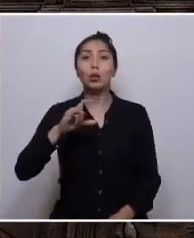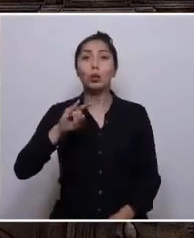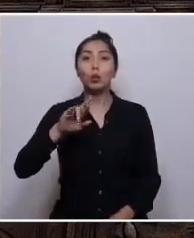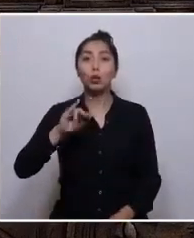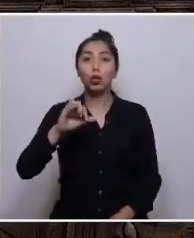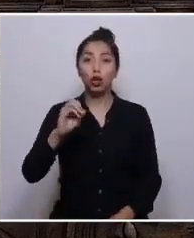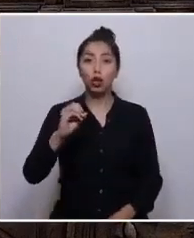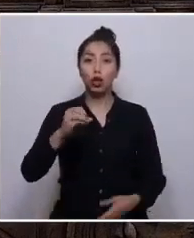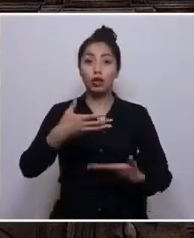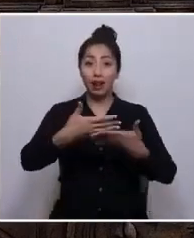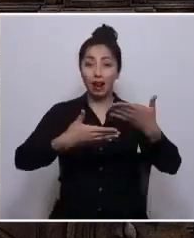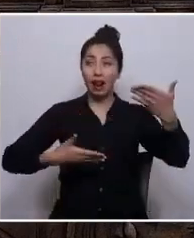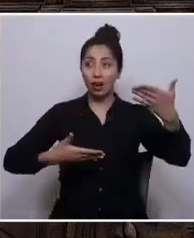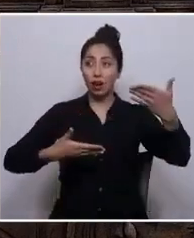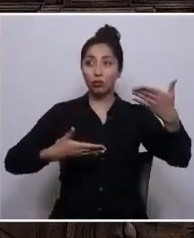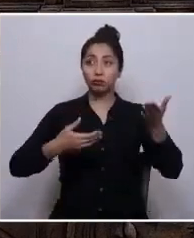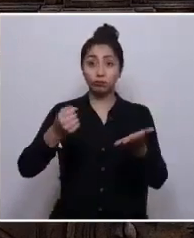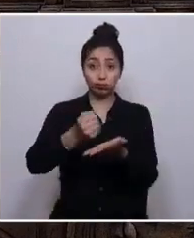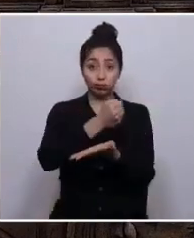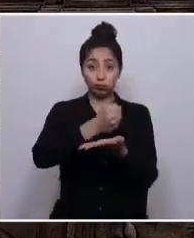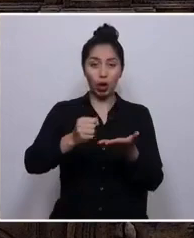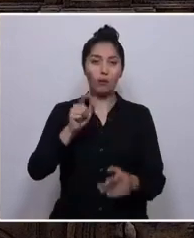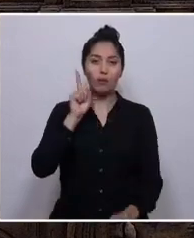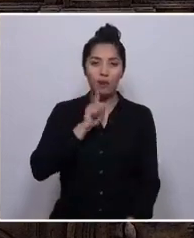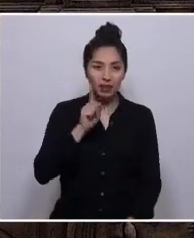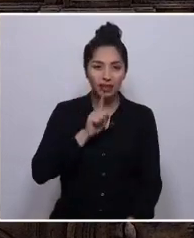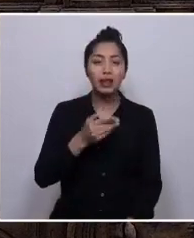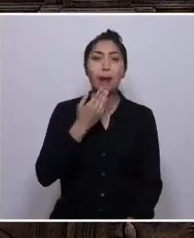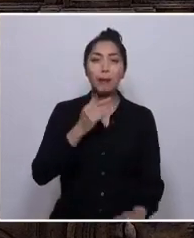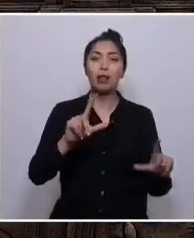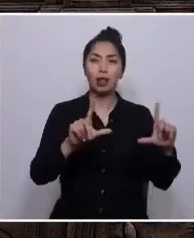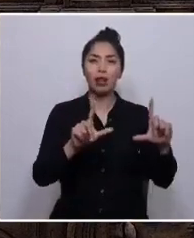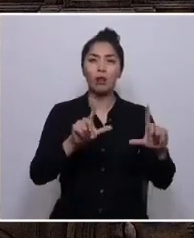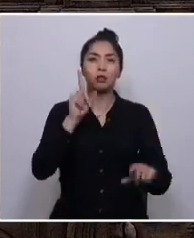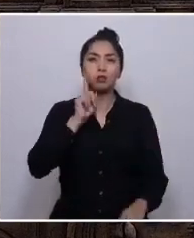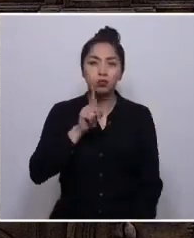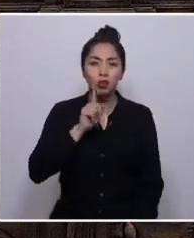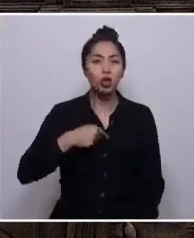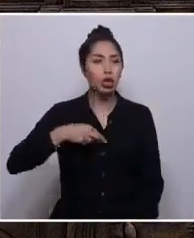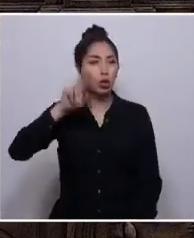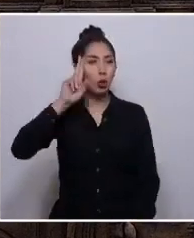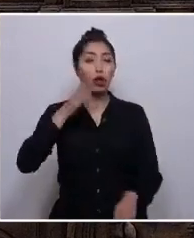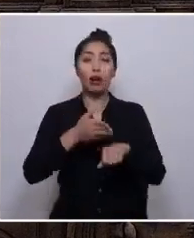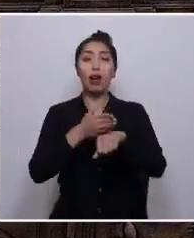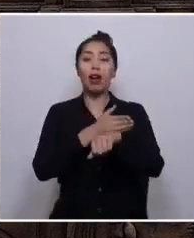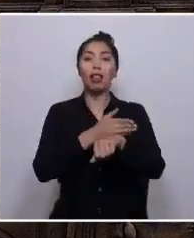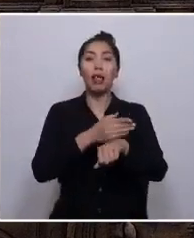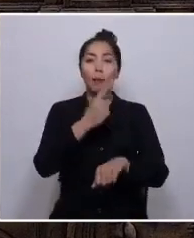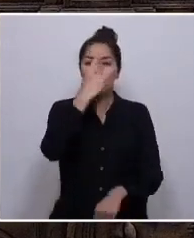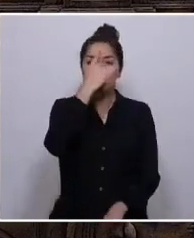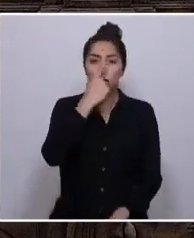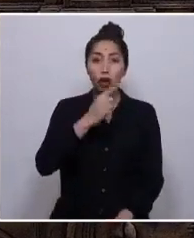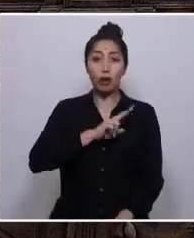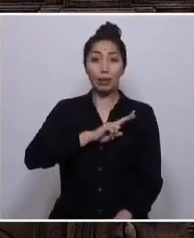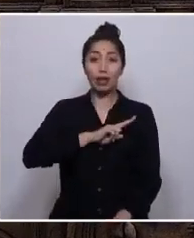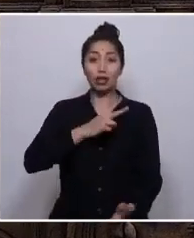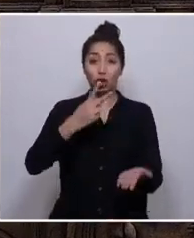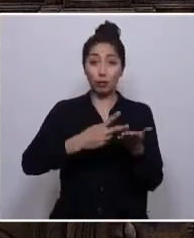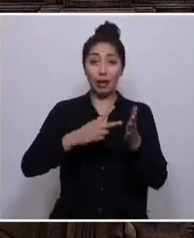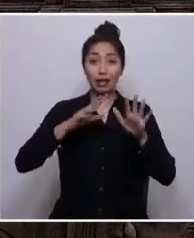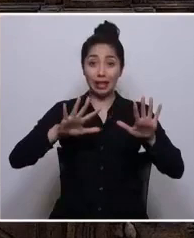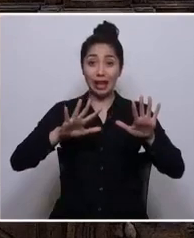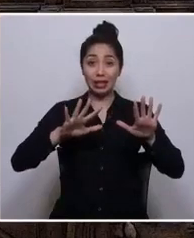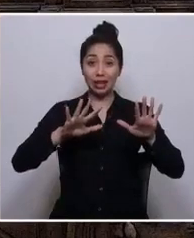tampoco cree en los canales de televisión recuerdo un lienzo fuera de la universidad de valparaíso en 2010 y